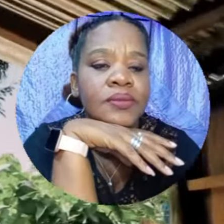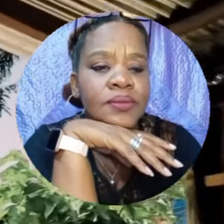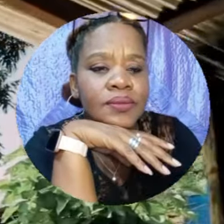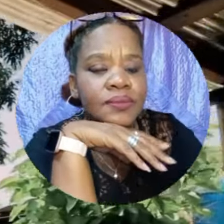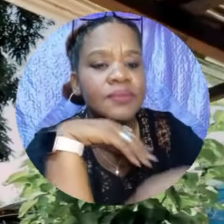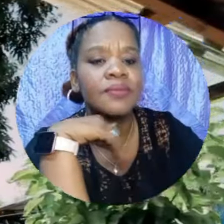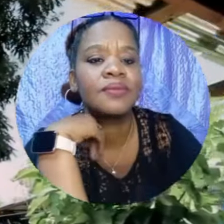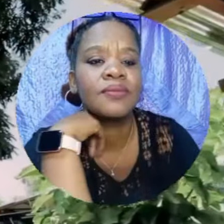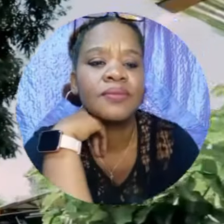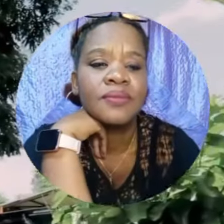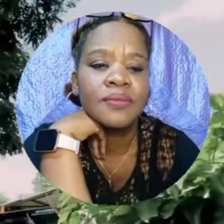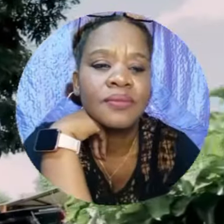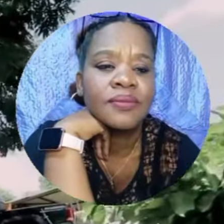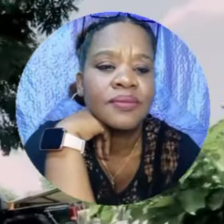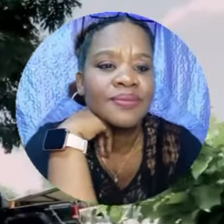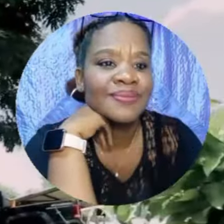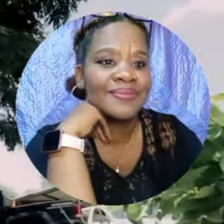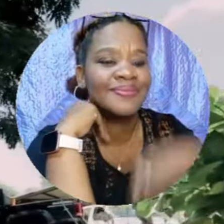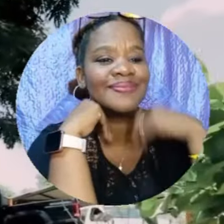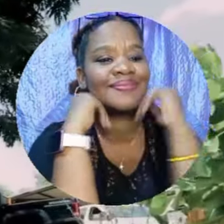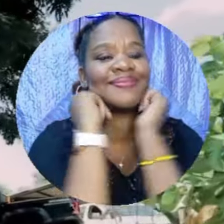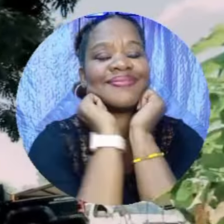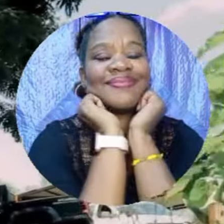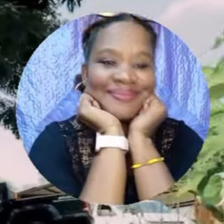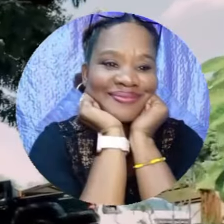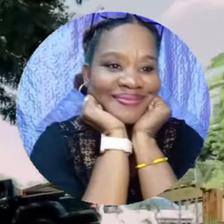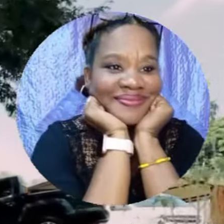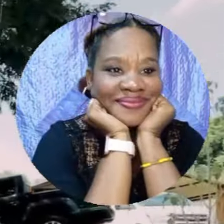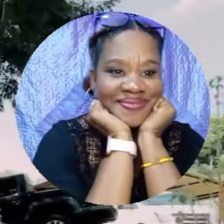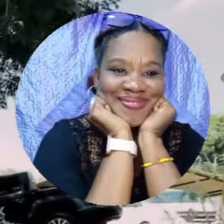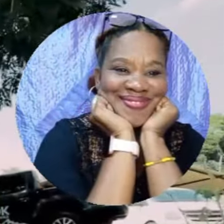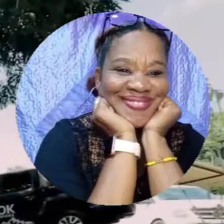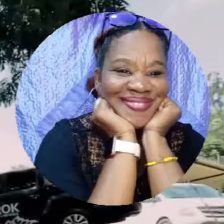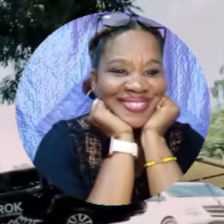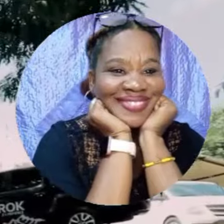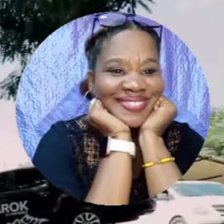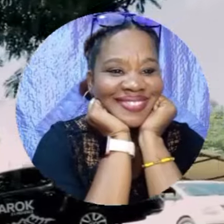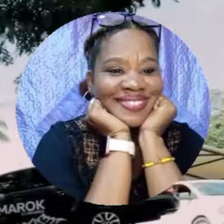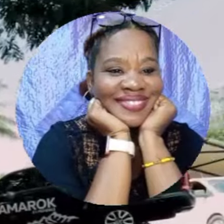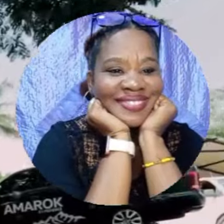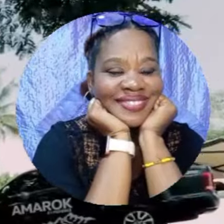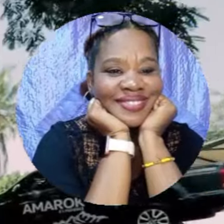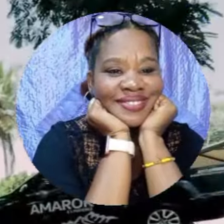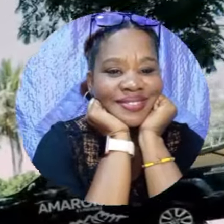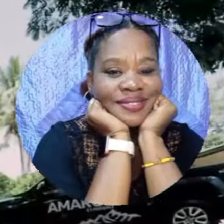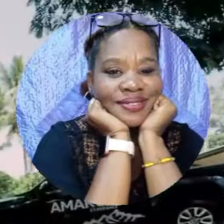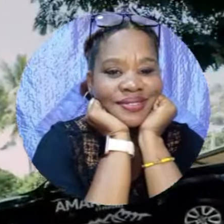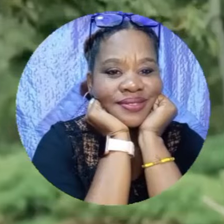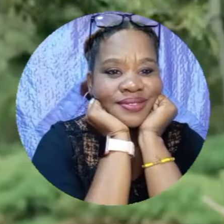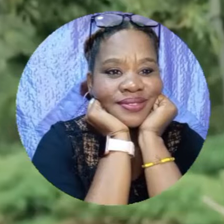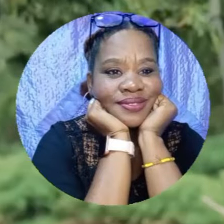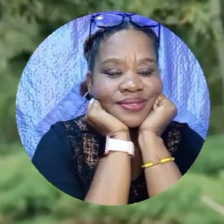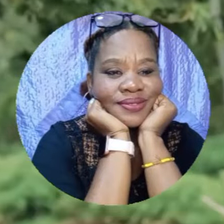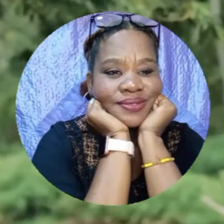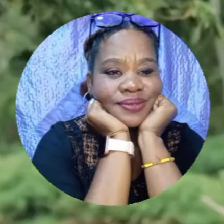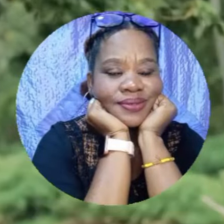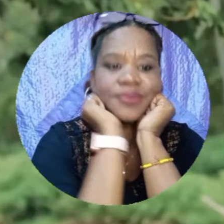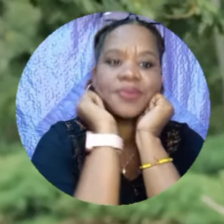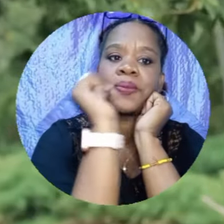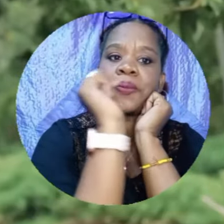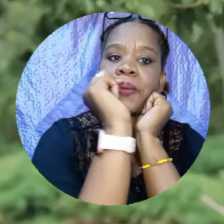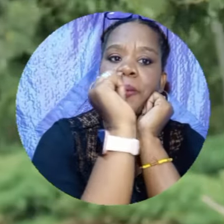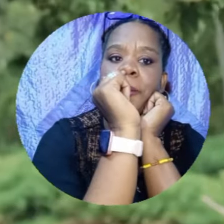estoy por aquí. Entonces le dije, jala para acá, que tenemos unas actividades nuevas que le quiero enseñar. Vamos a hacer lo que es el tubing, una ruta nueva. Tenemos dos